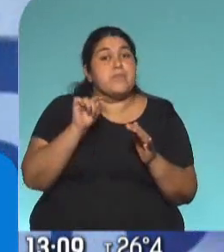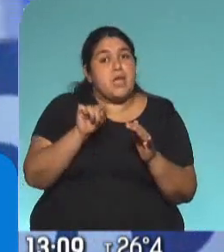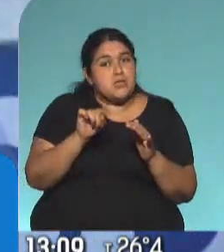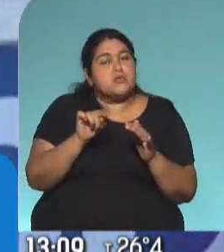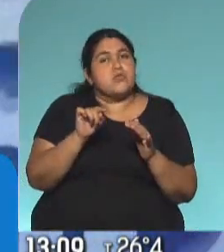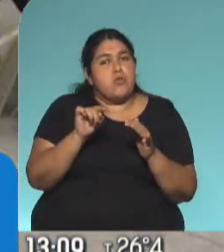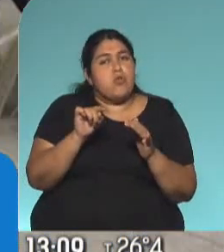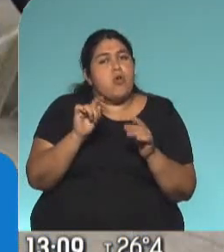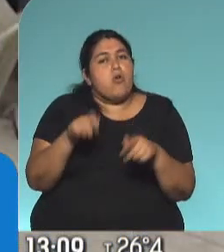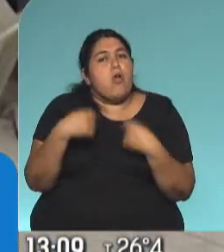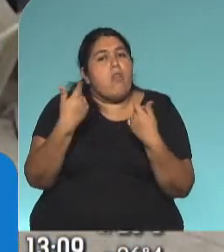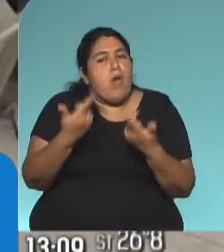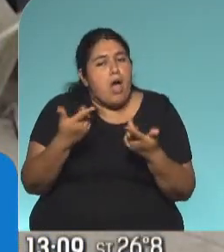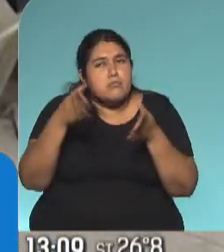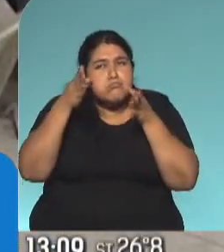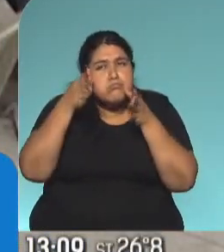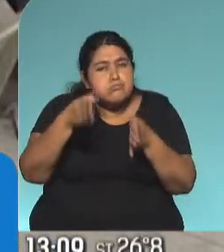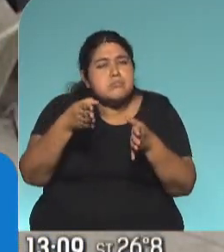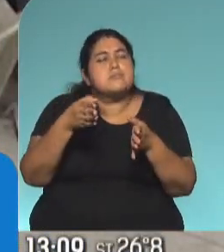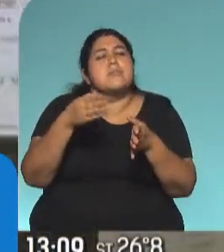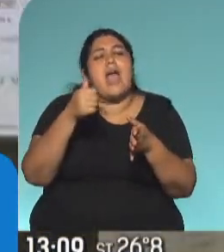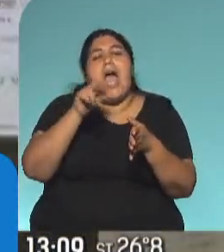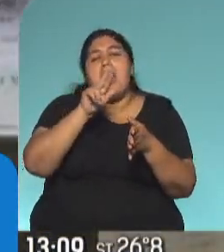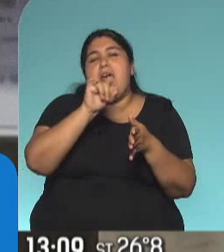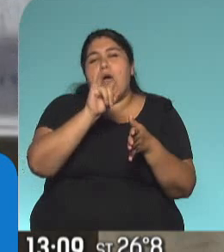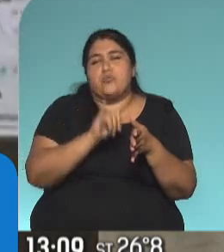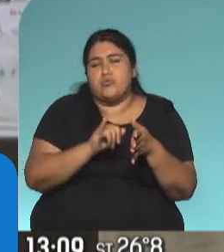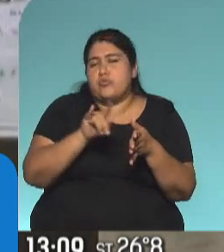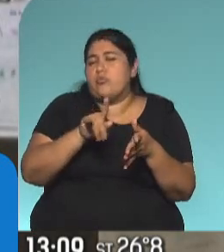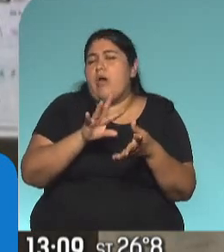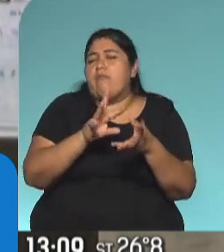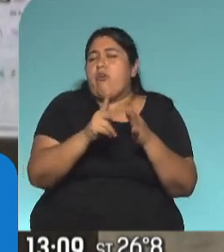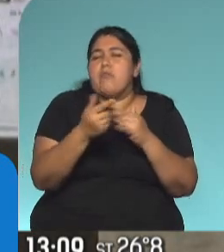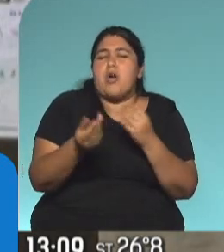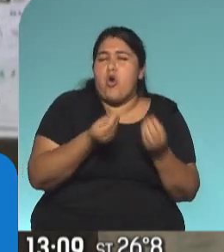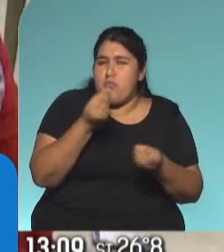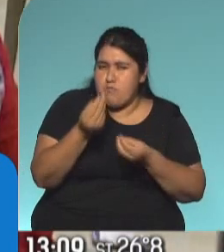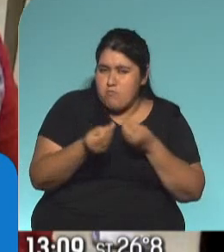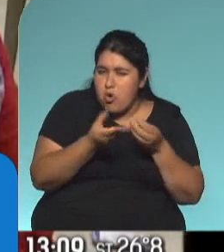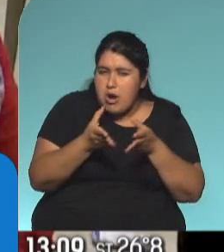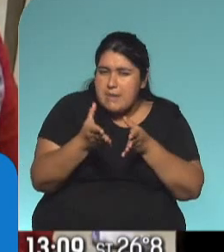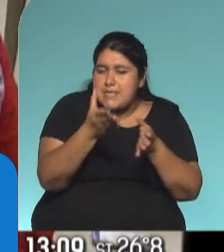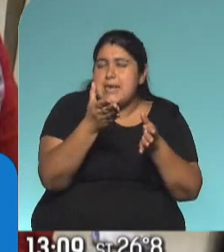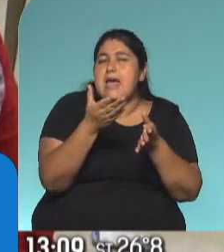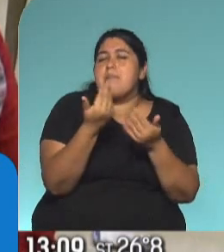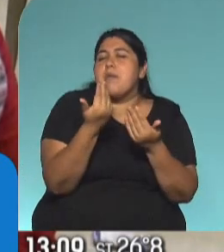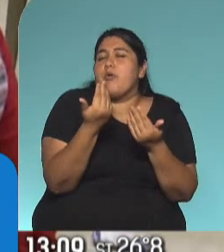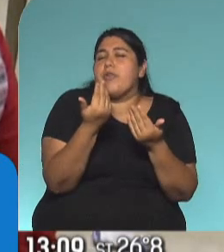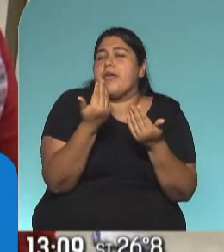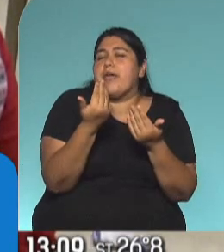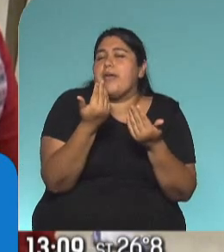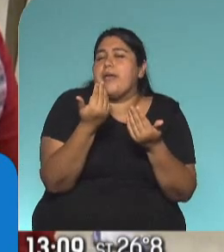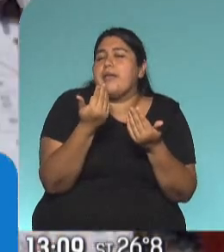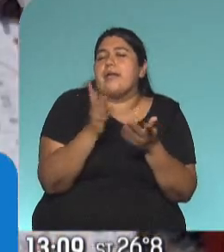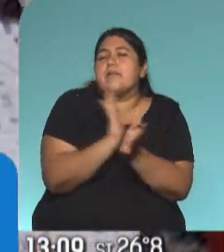ser justamente donde tenga que apuntar Arauz en una segunda vuelta, de cómo ensanchar esas bases para traccionar justamente, comerle un poco